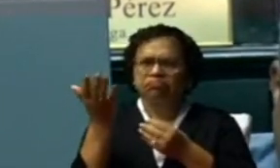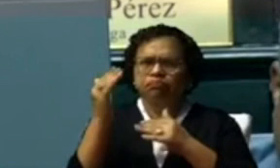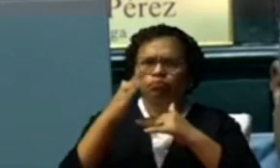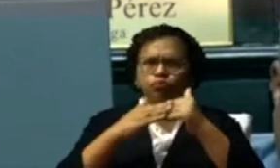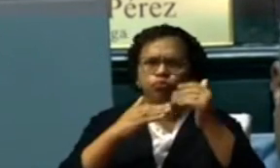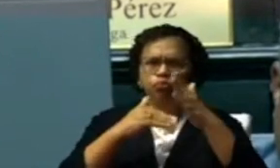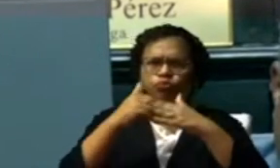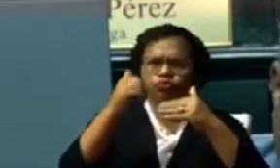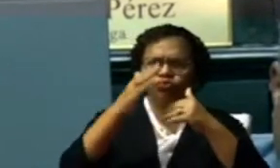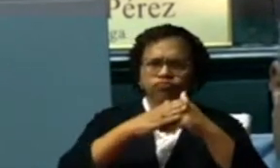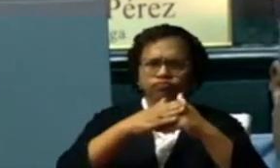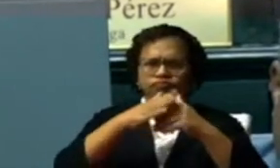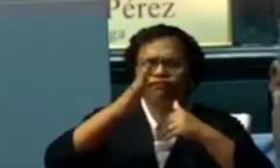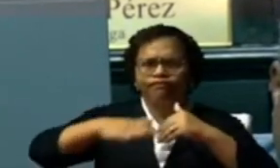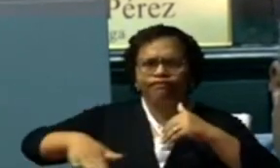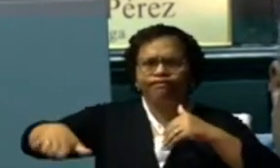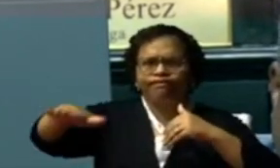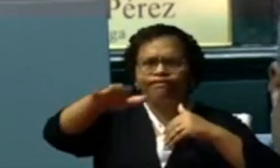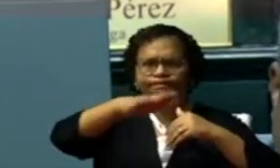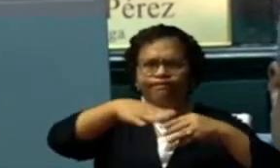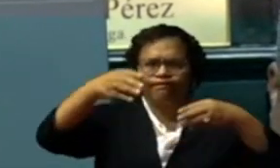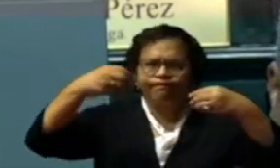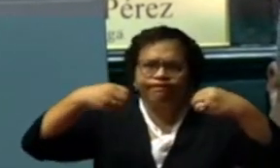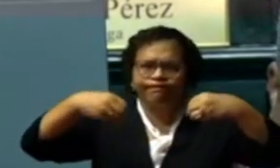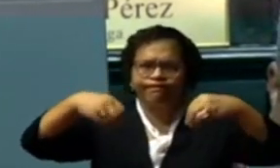público en el municipio de Nagua.